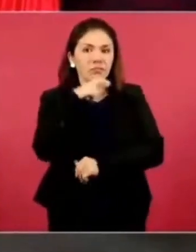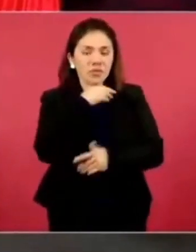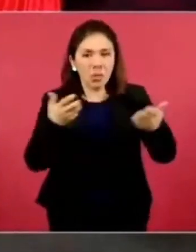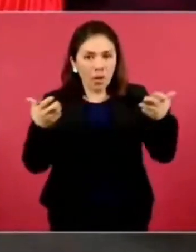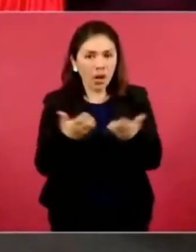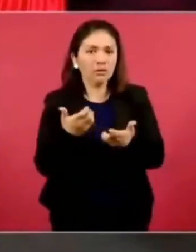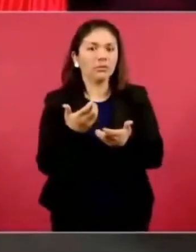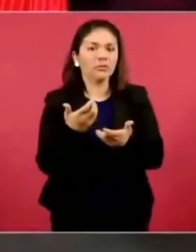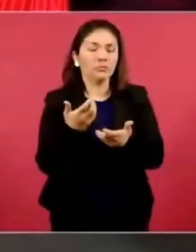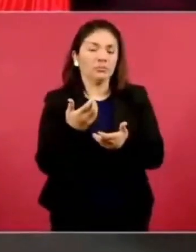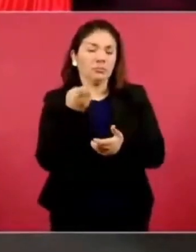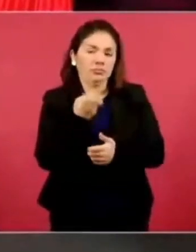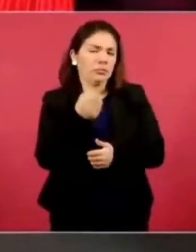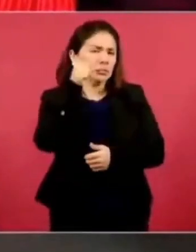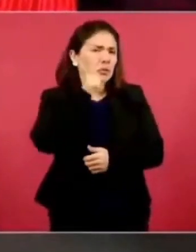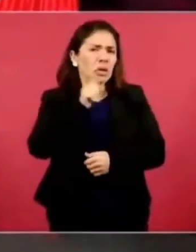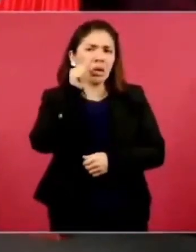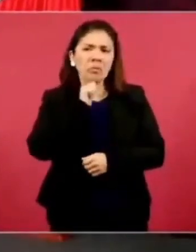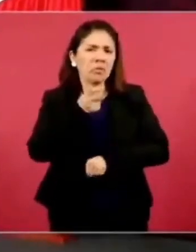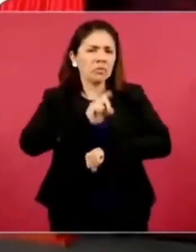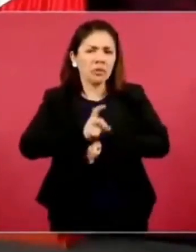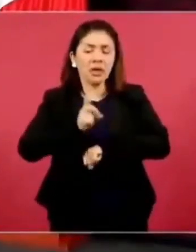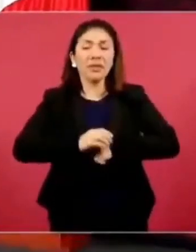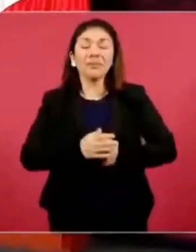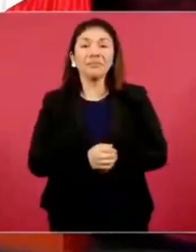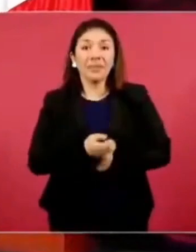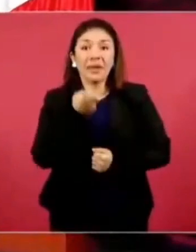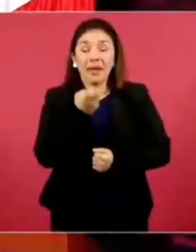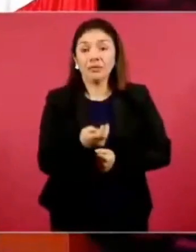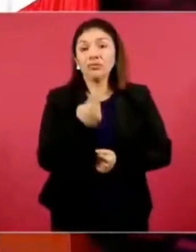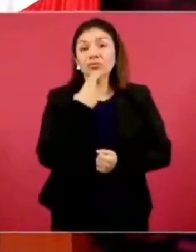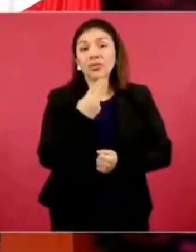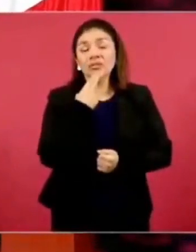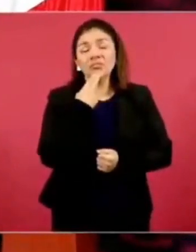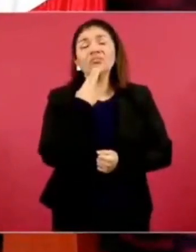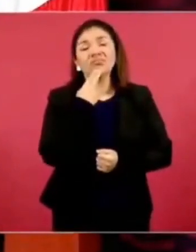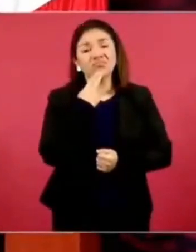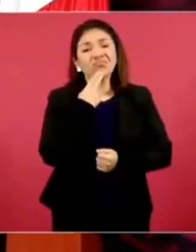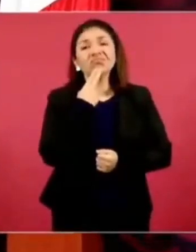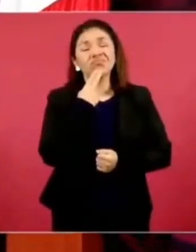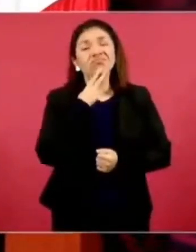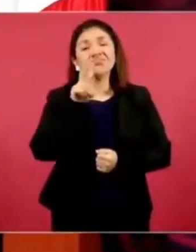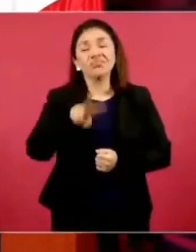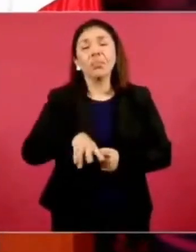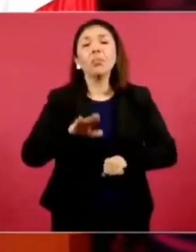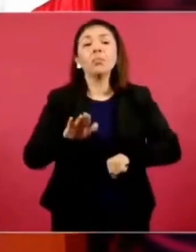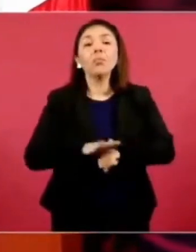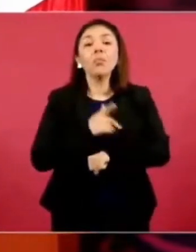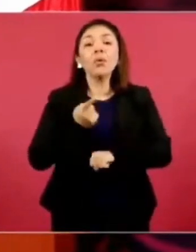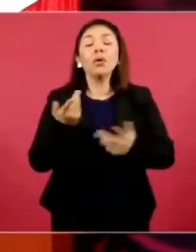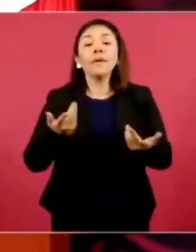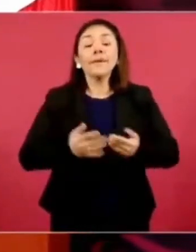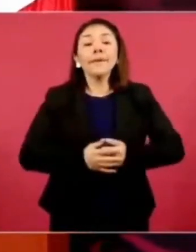de esa manera. Esto nos ayuda mucho porque